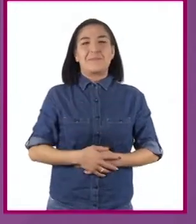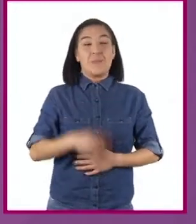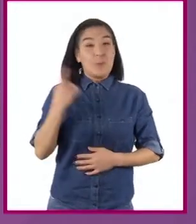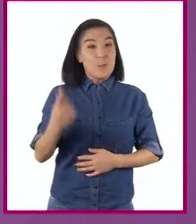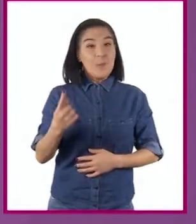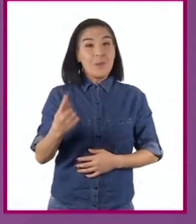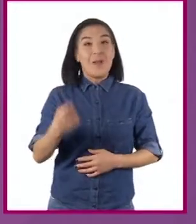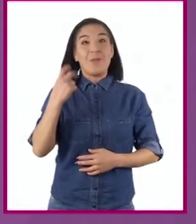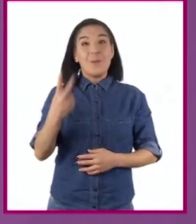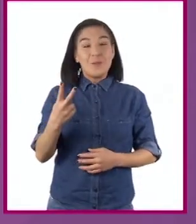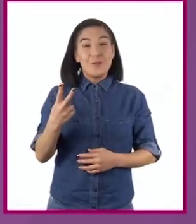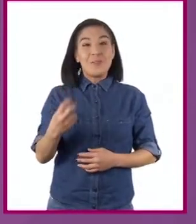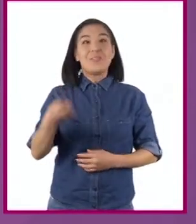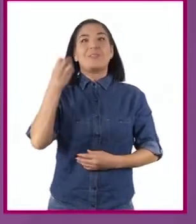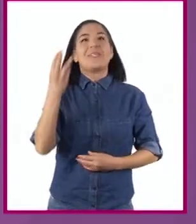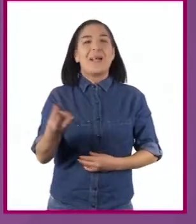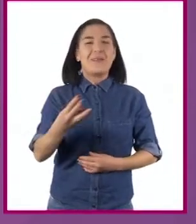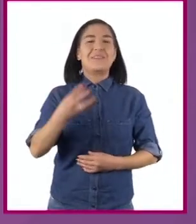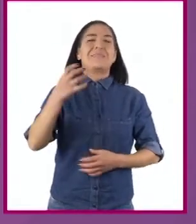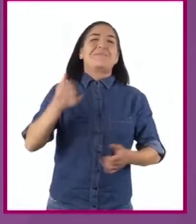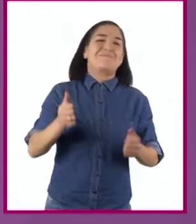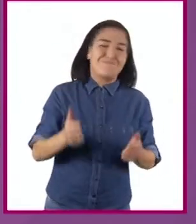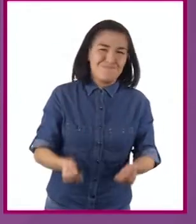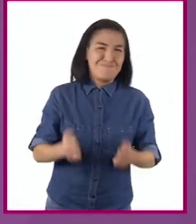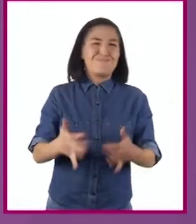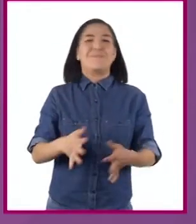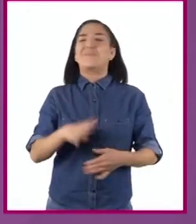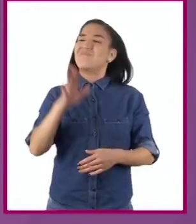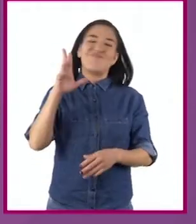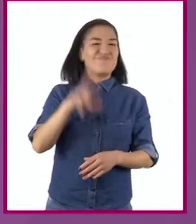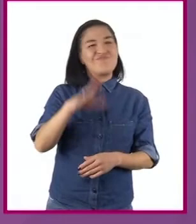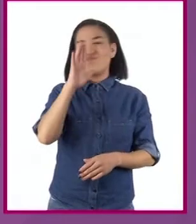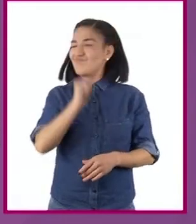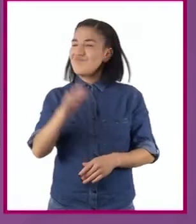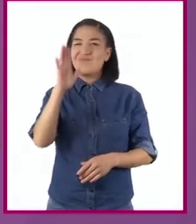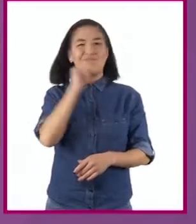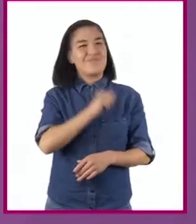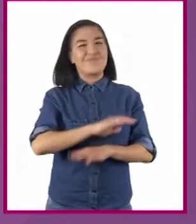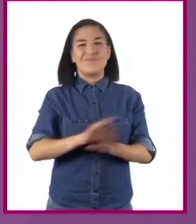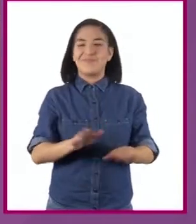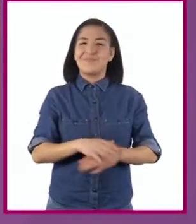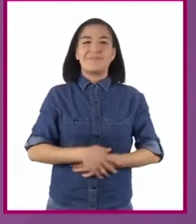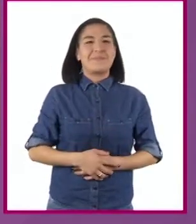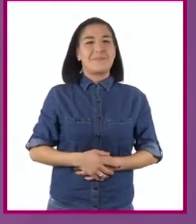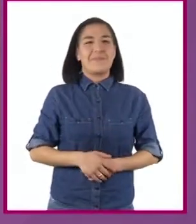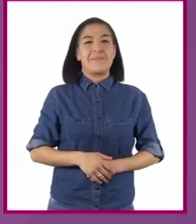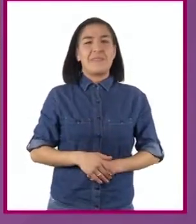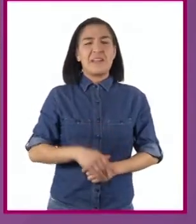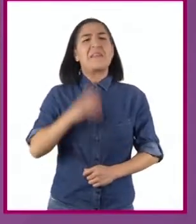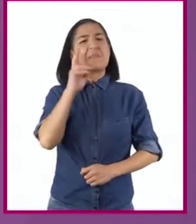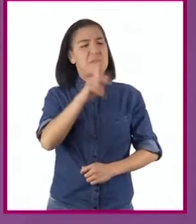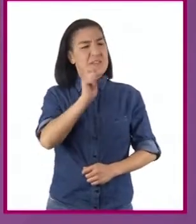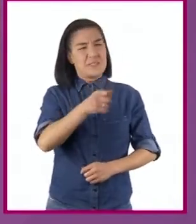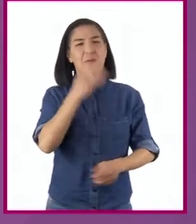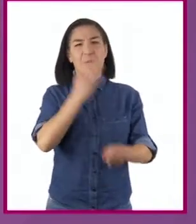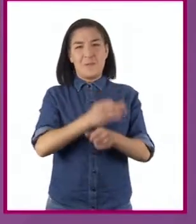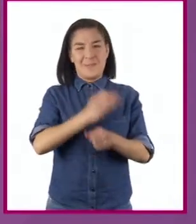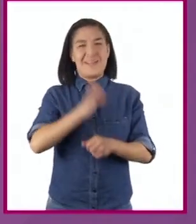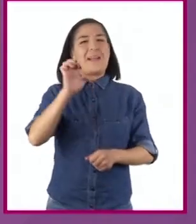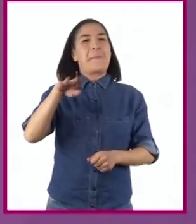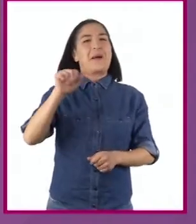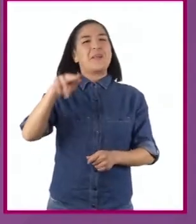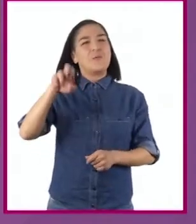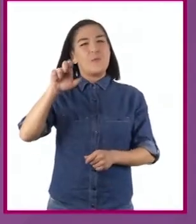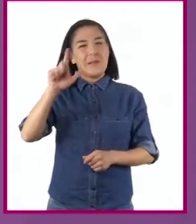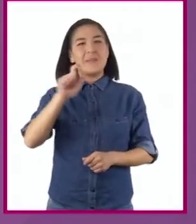1, 2, 3. No voy a poder. La situación en la que se encuentra Emanuel